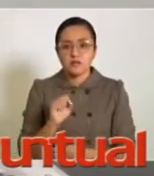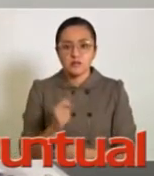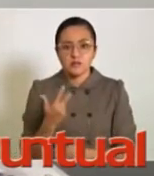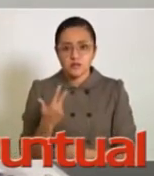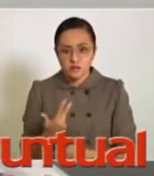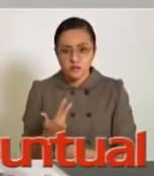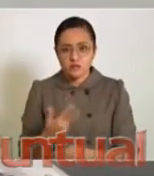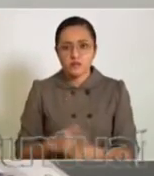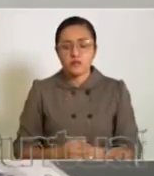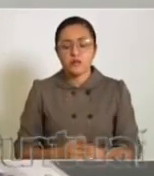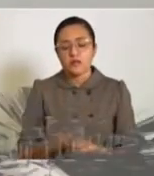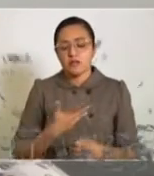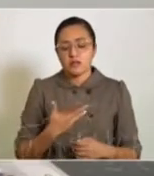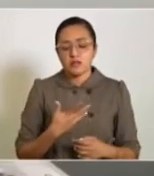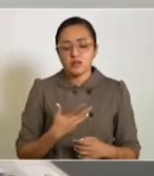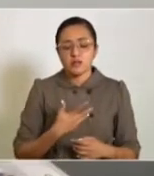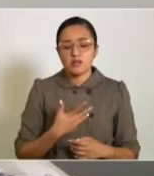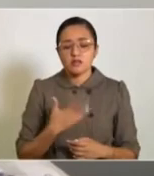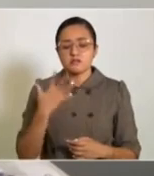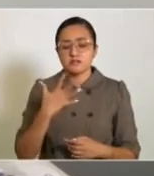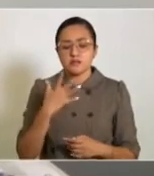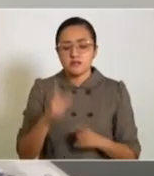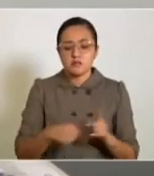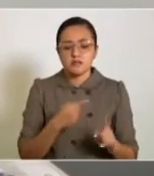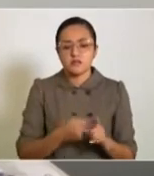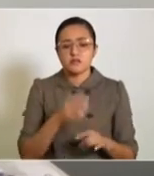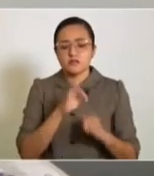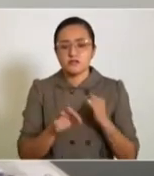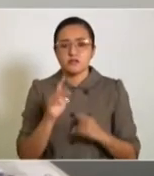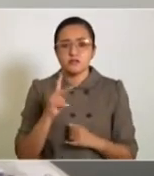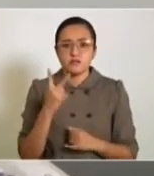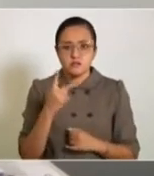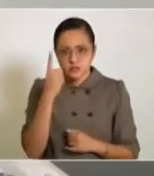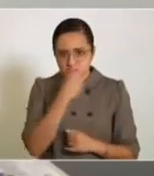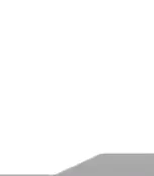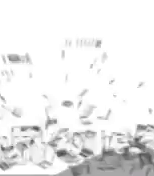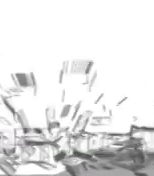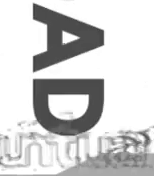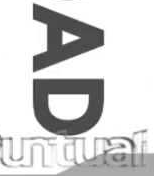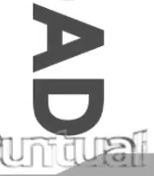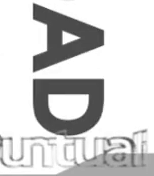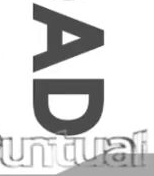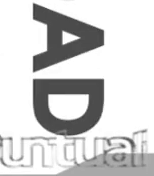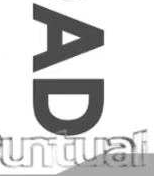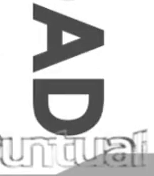5.068, teniendo 5 defunciones más en las últimas 72 horas.